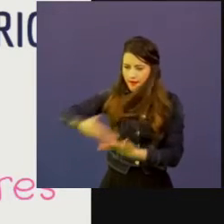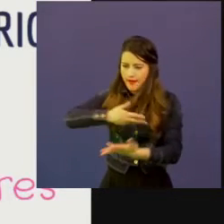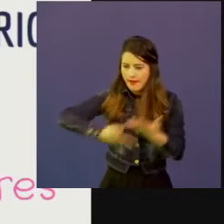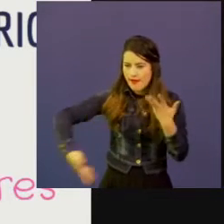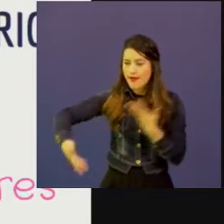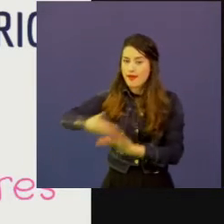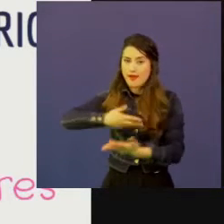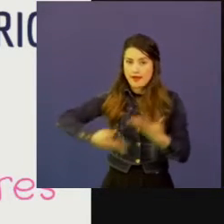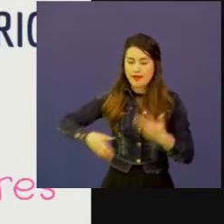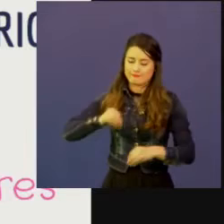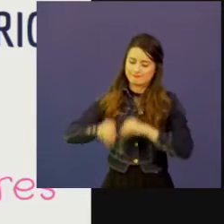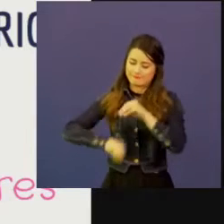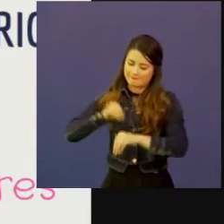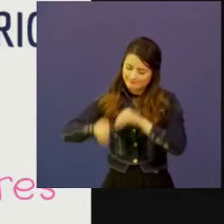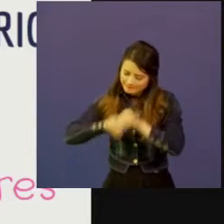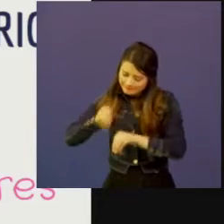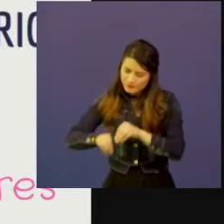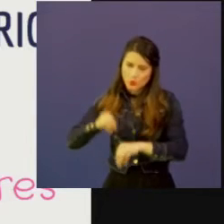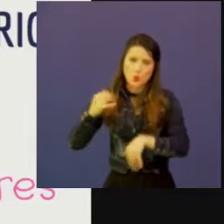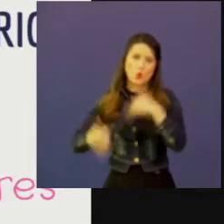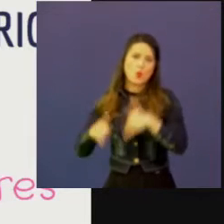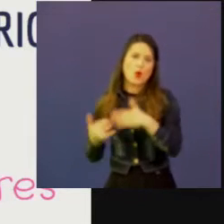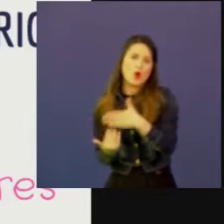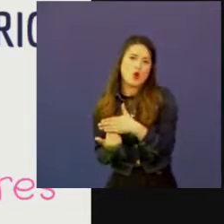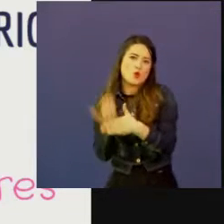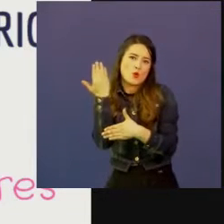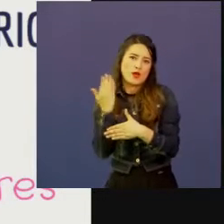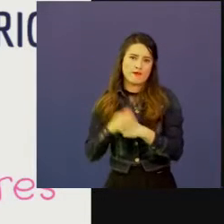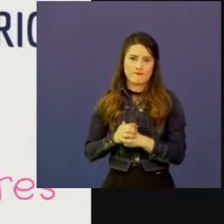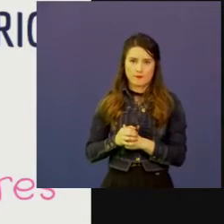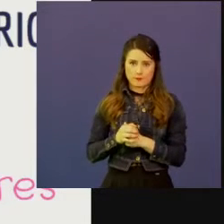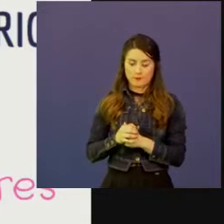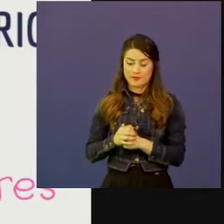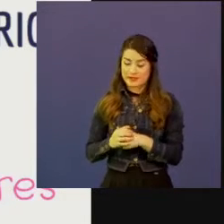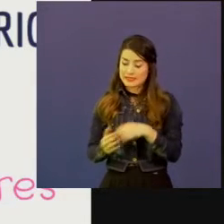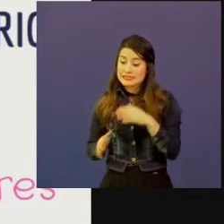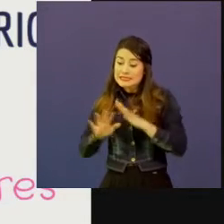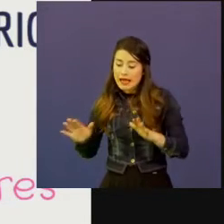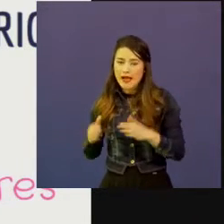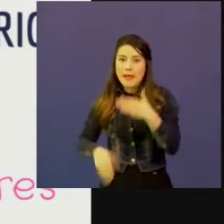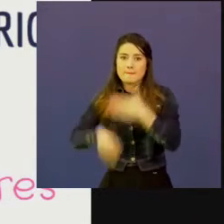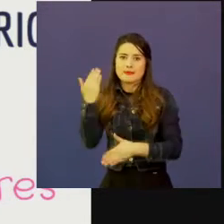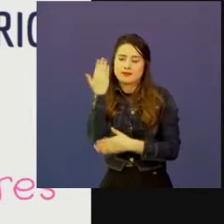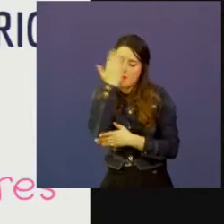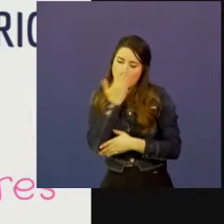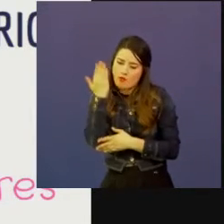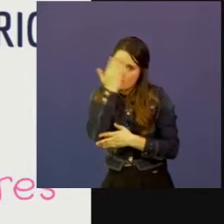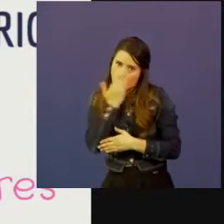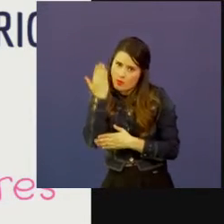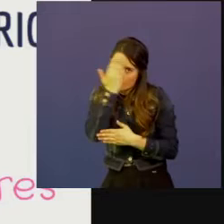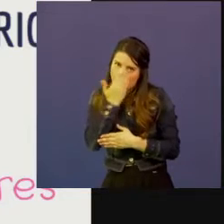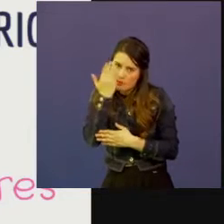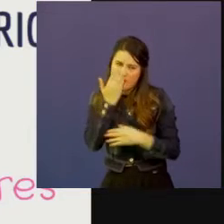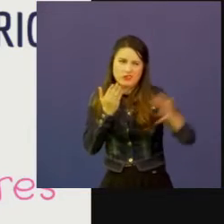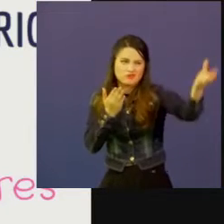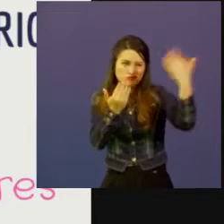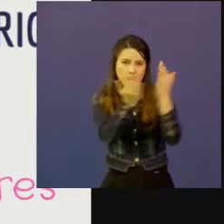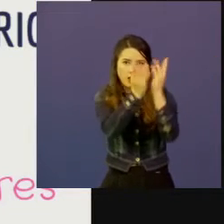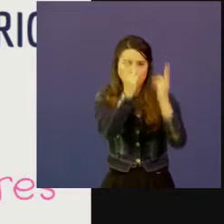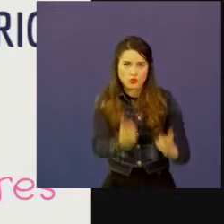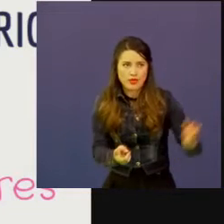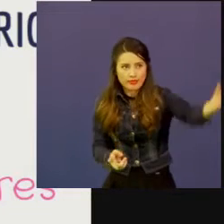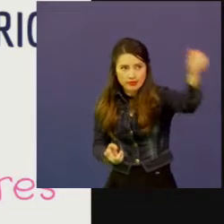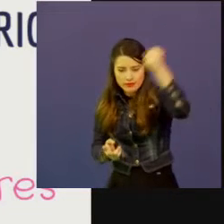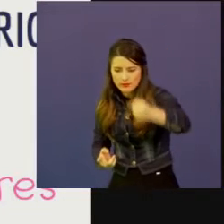durante el proceso de diseño, de evaluación, y seguimiento sobre los resultados que estos juegos pueden generar